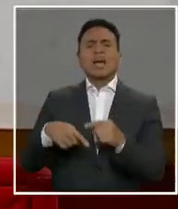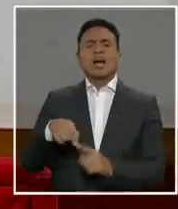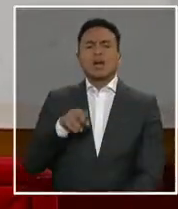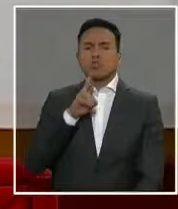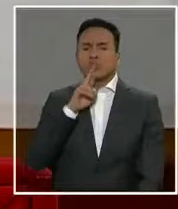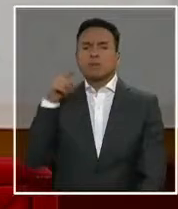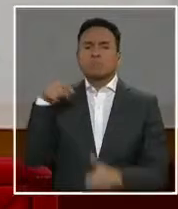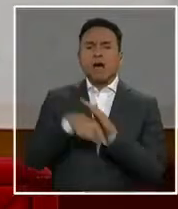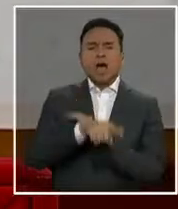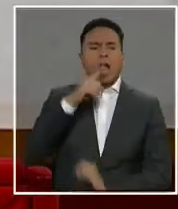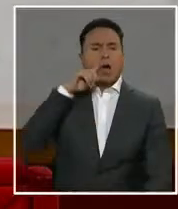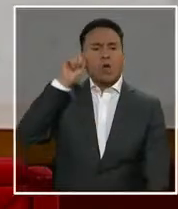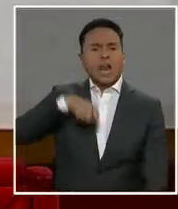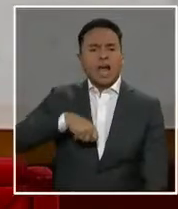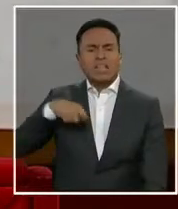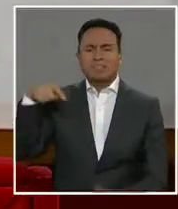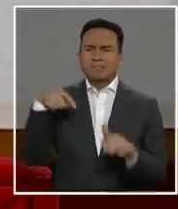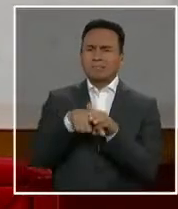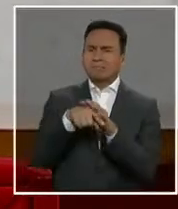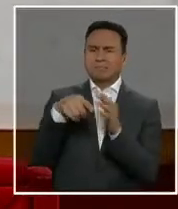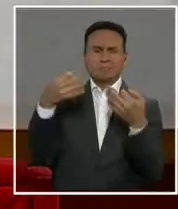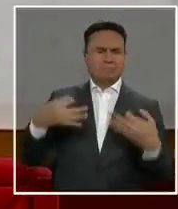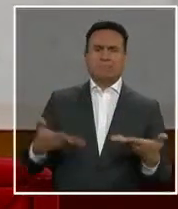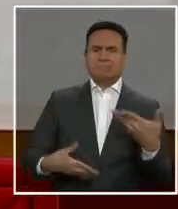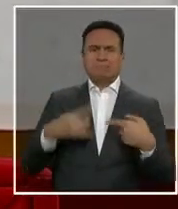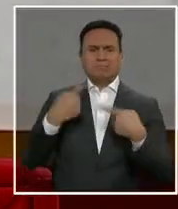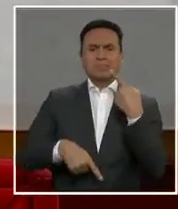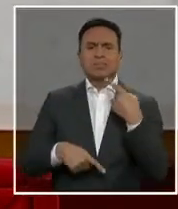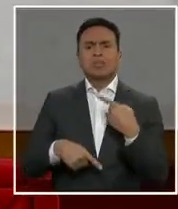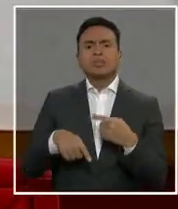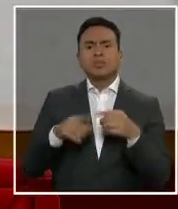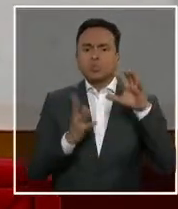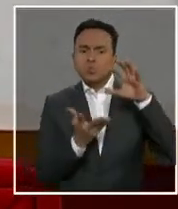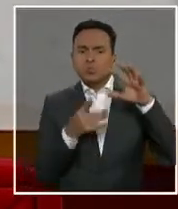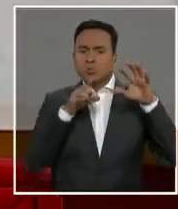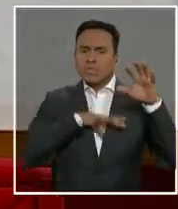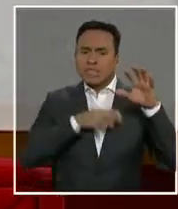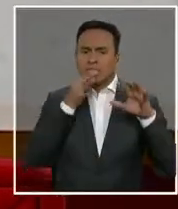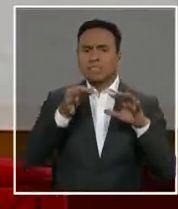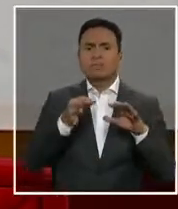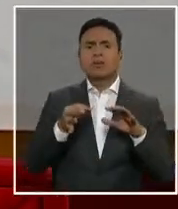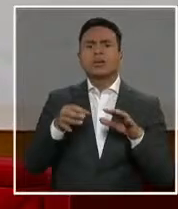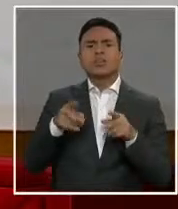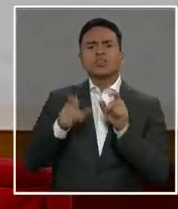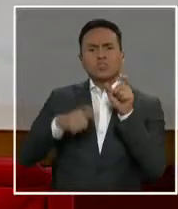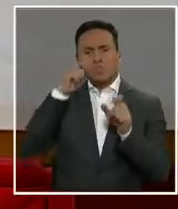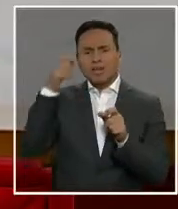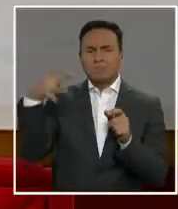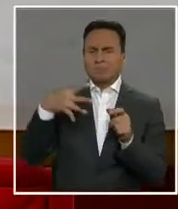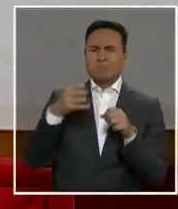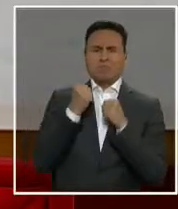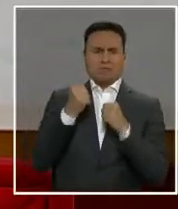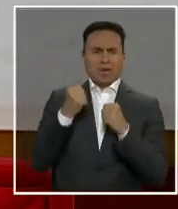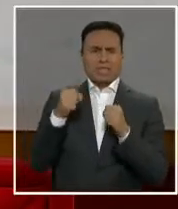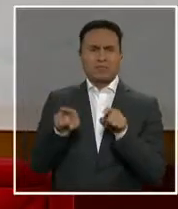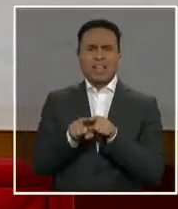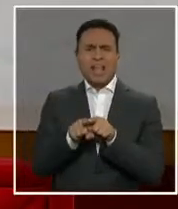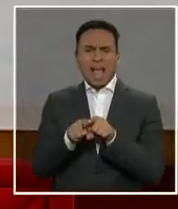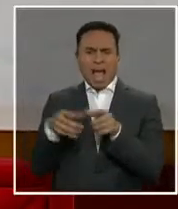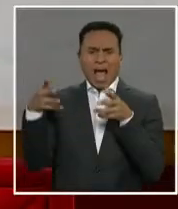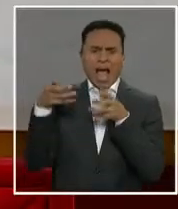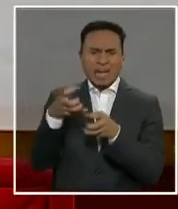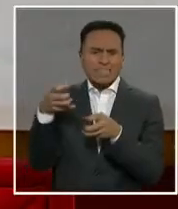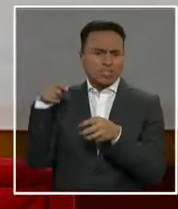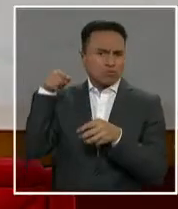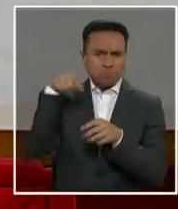Ucrania. Desde el sur del mundo denunciamos las brutales consecuencias sociales y de derechos humanos que ha generado esta guerra de agresión.